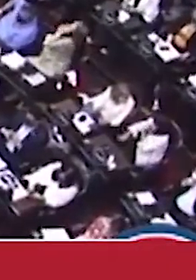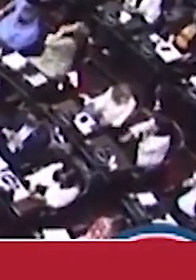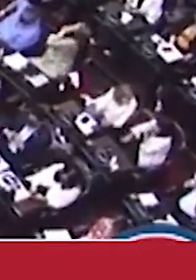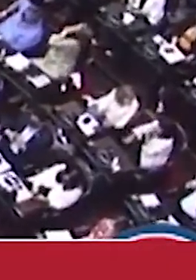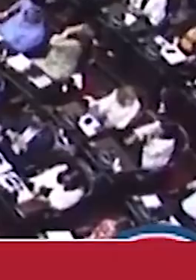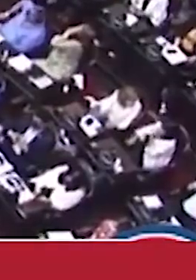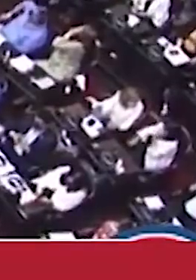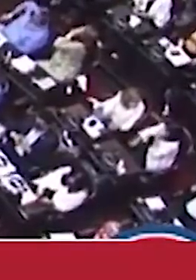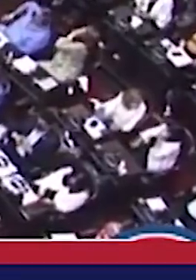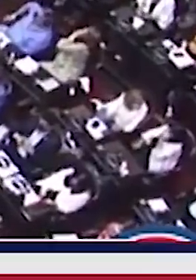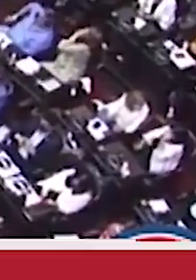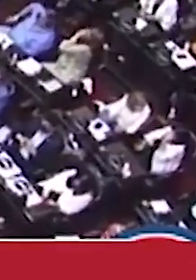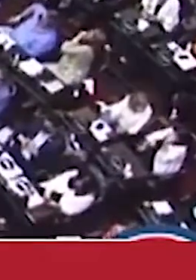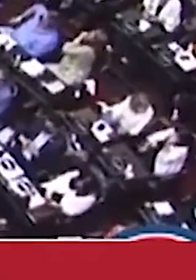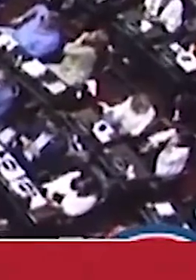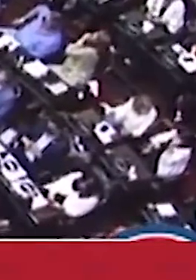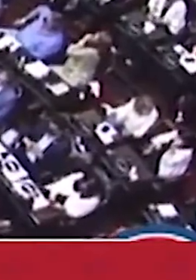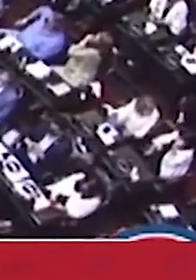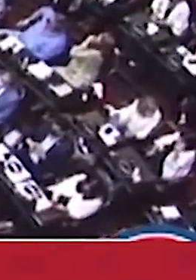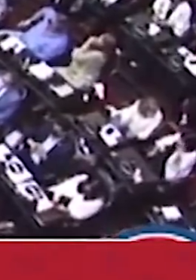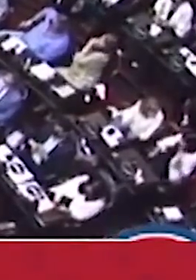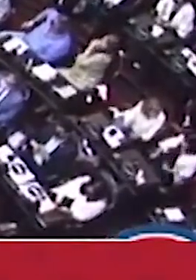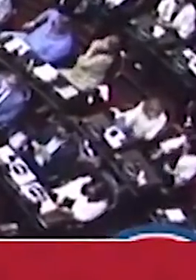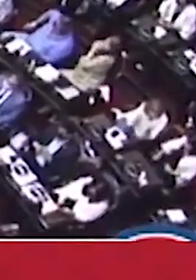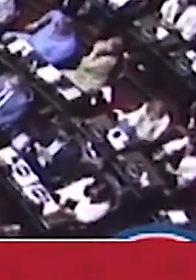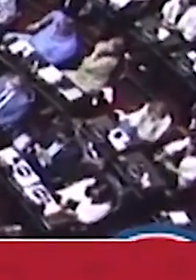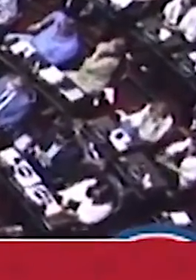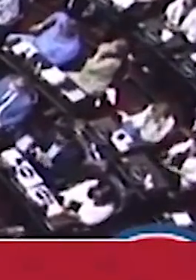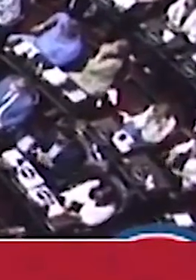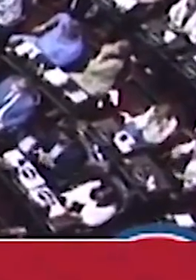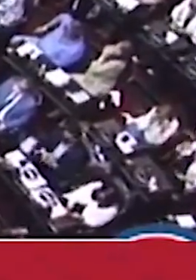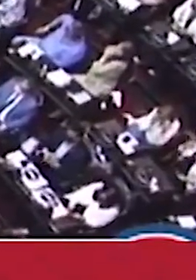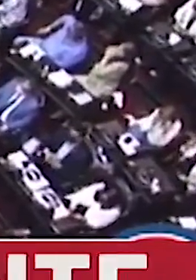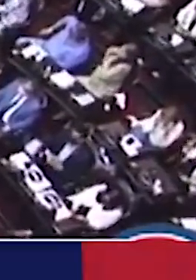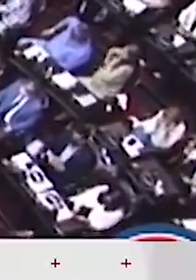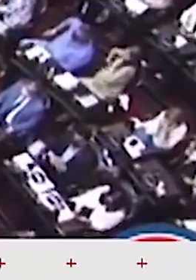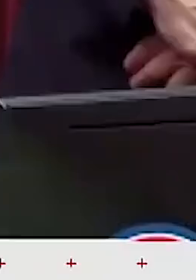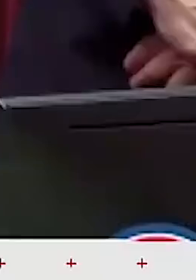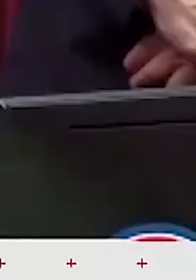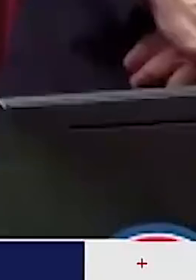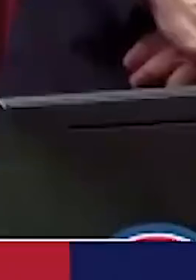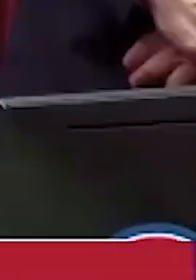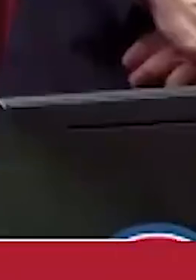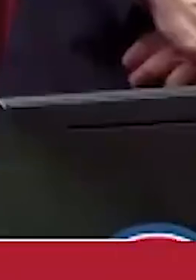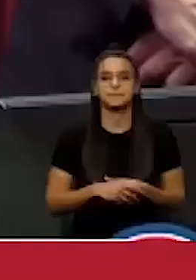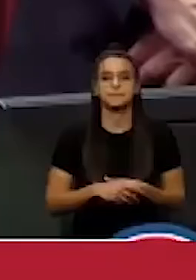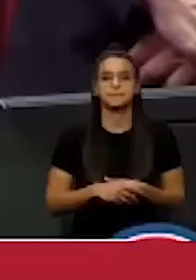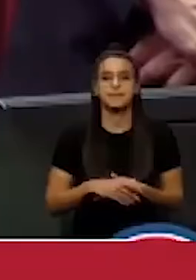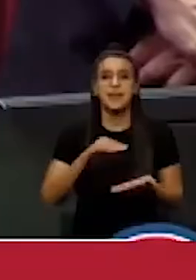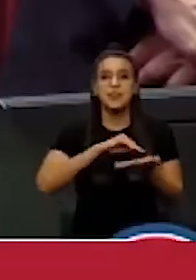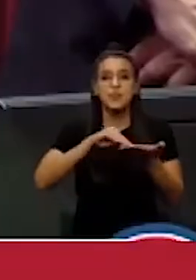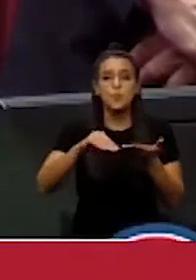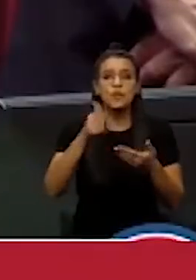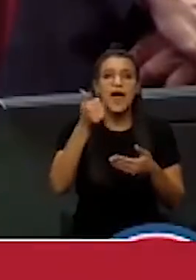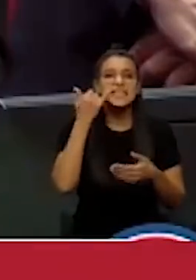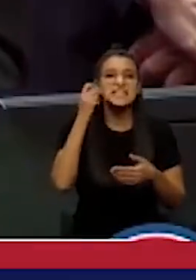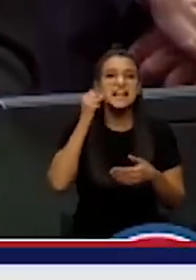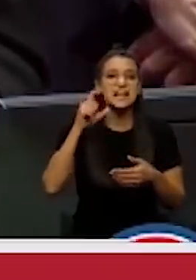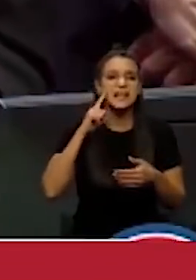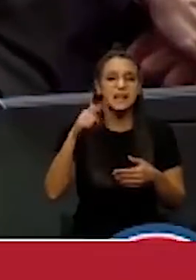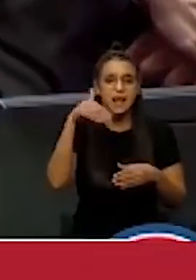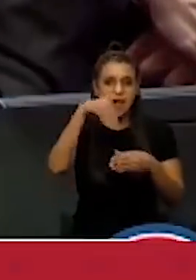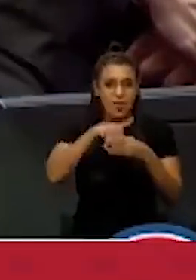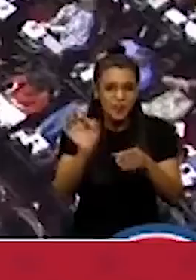Y el punto clave que se va a definir la reglamentación, que en este tema es fundamental, es lo que van a pedir las empresas, es